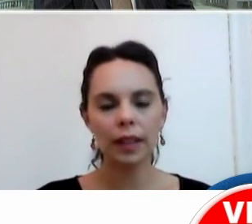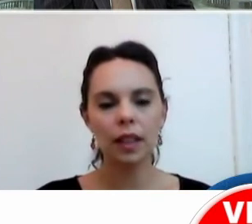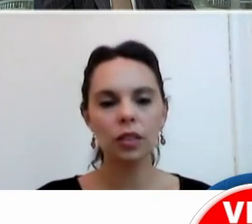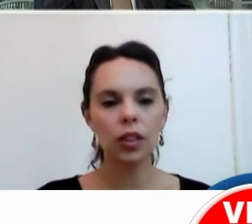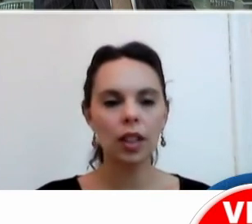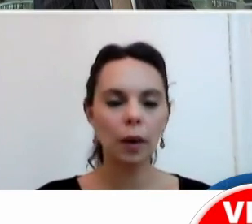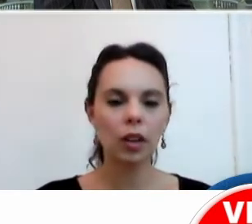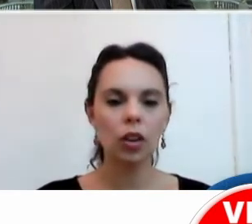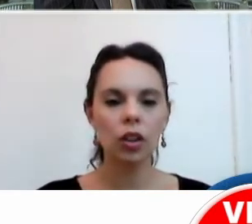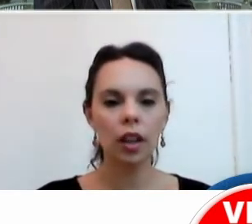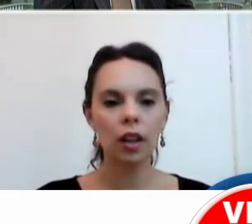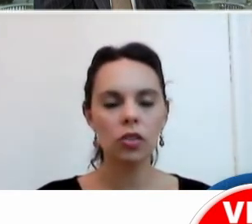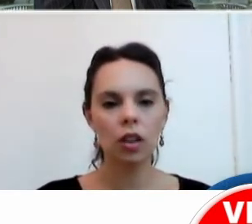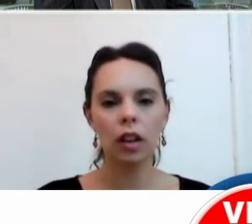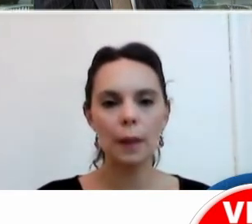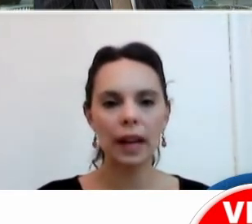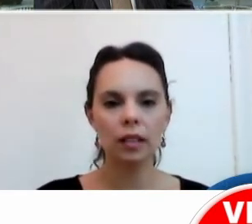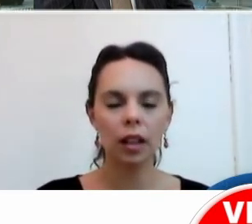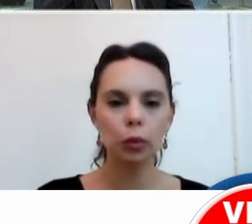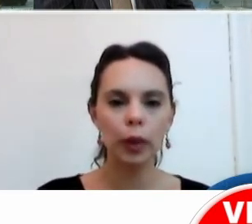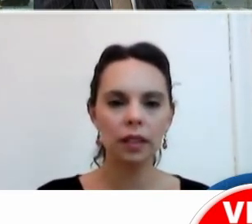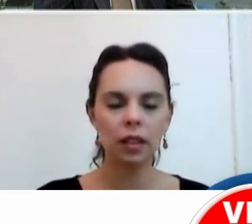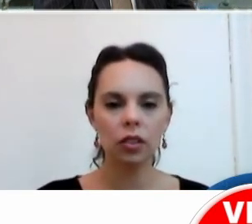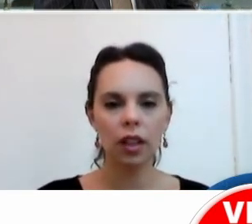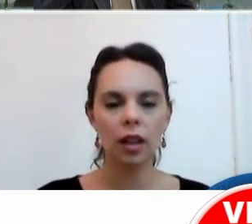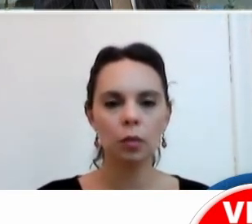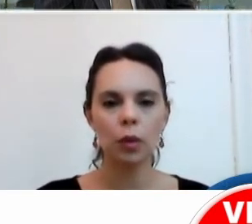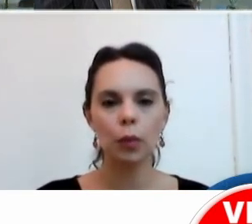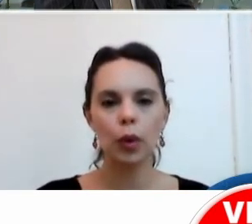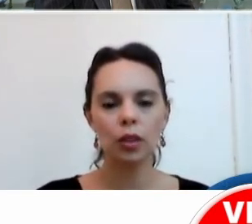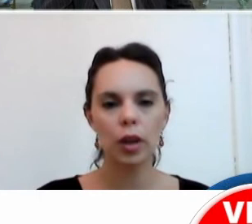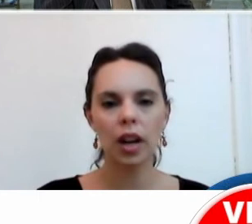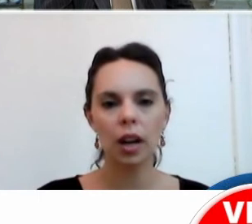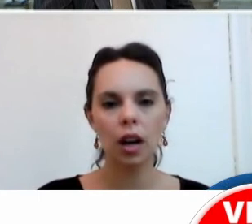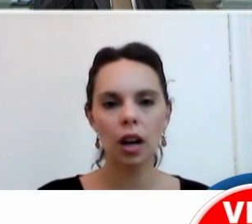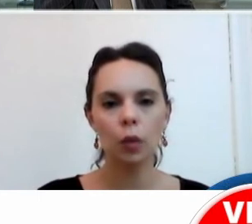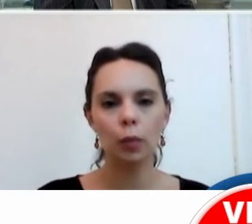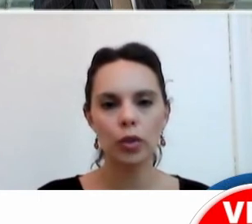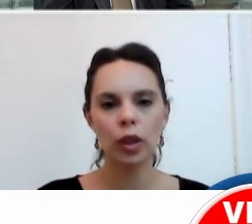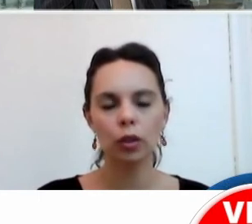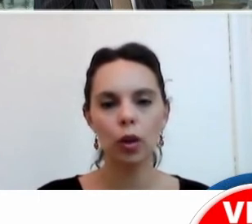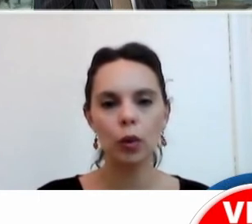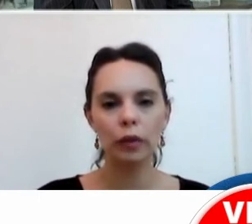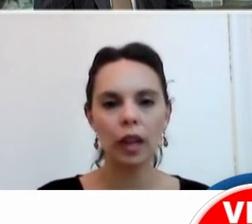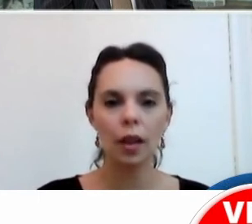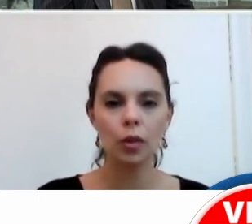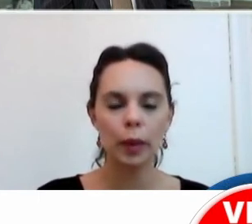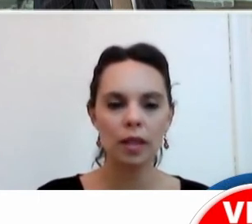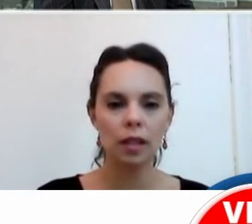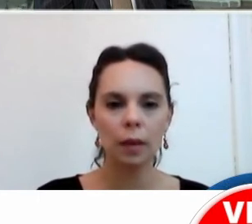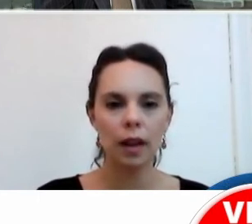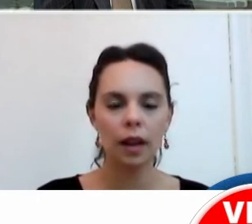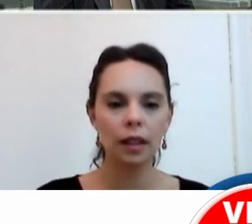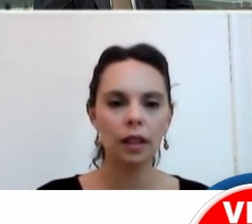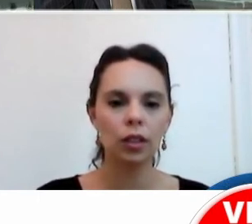están debatiendo, que tiene que ver con el Consejo de la Magistratura. Entiendo que están buscando llegar a un proyecto unificado